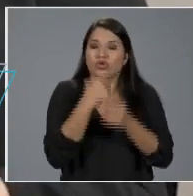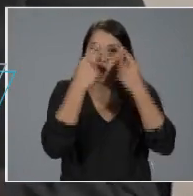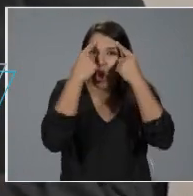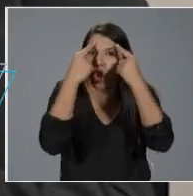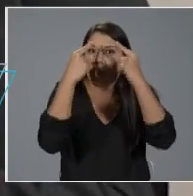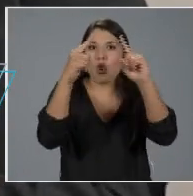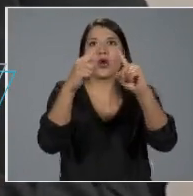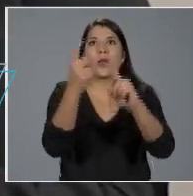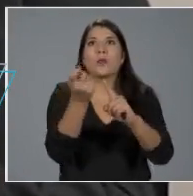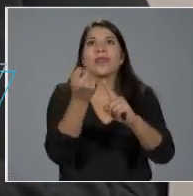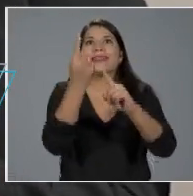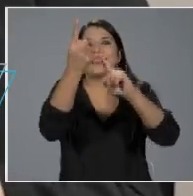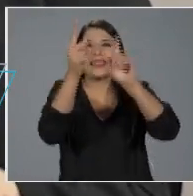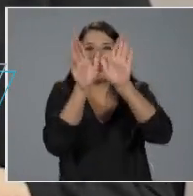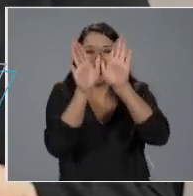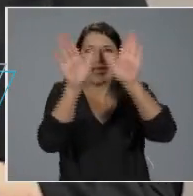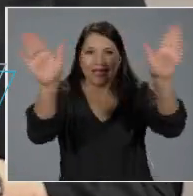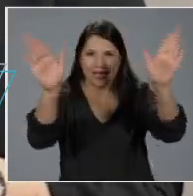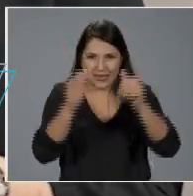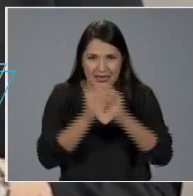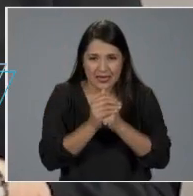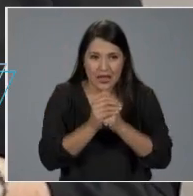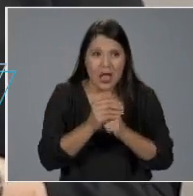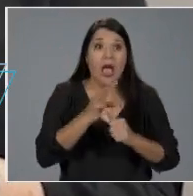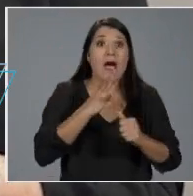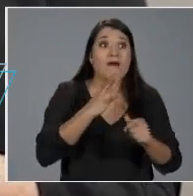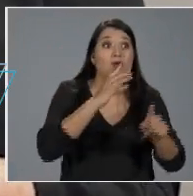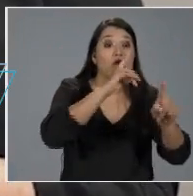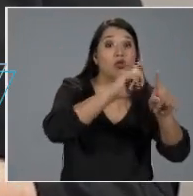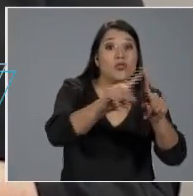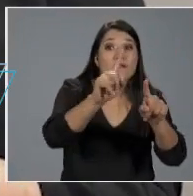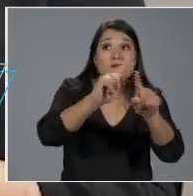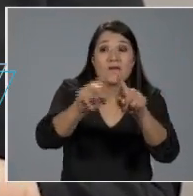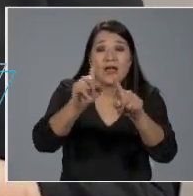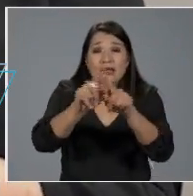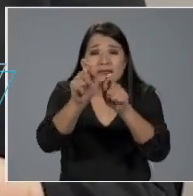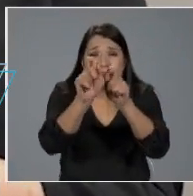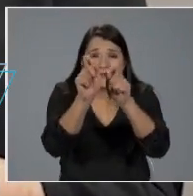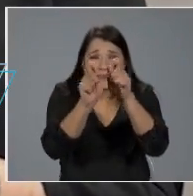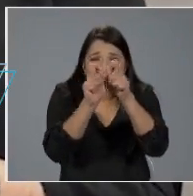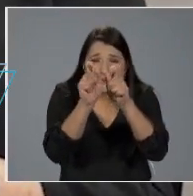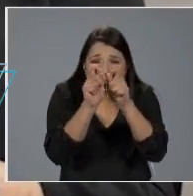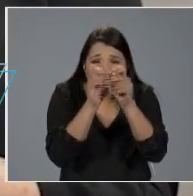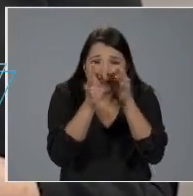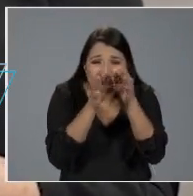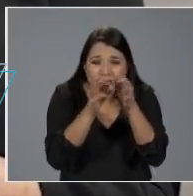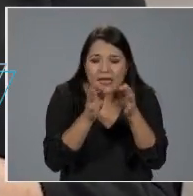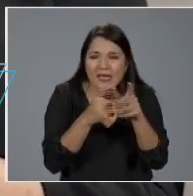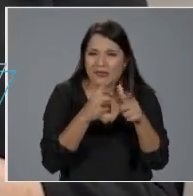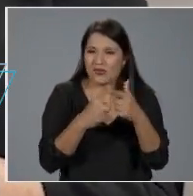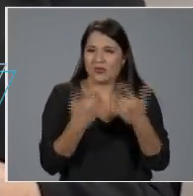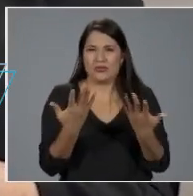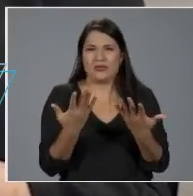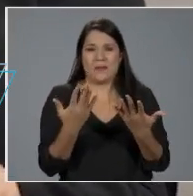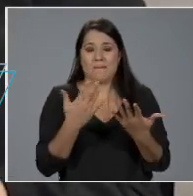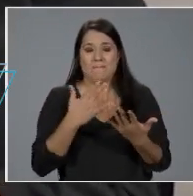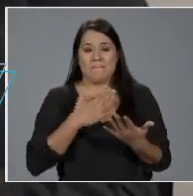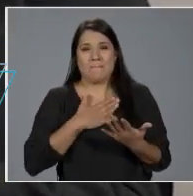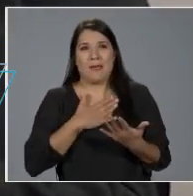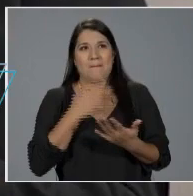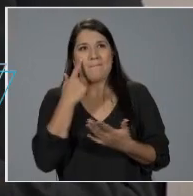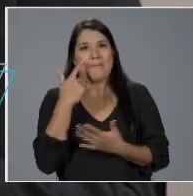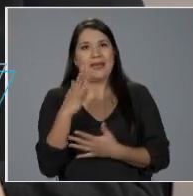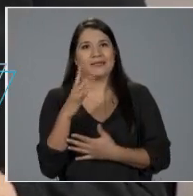general del bosque, digámoslo así, o sea, el blog de diferentes árboles, y entonces me cuesta un poco quedó el sinsabor de que el bosque no me quedó